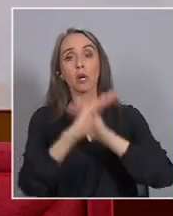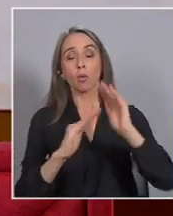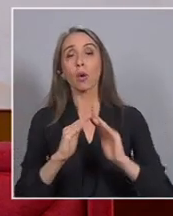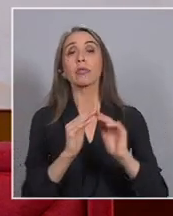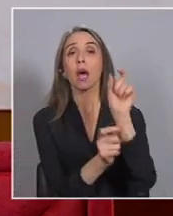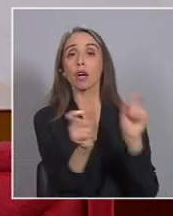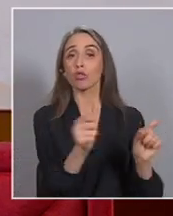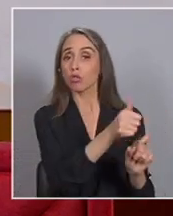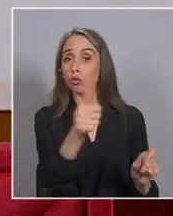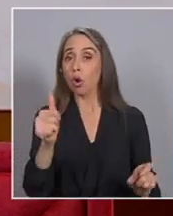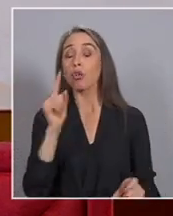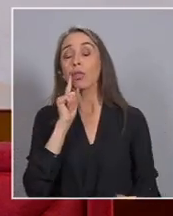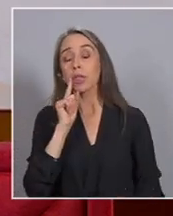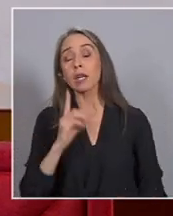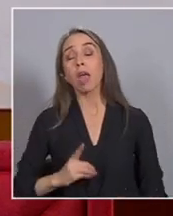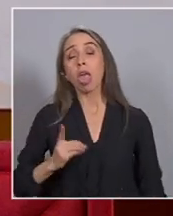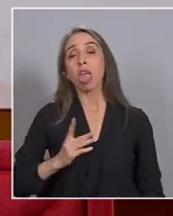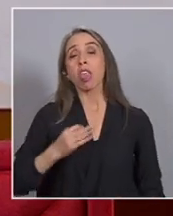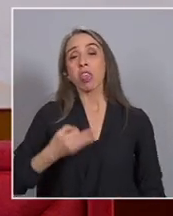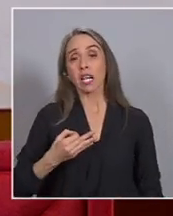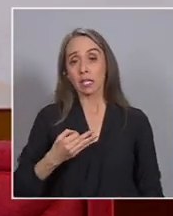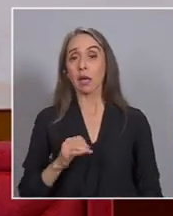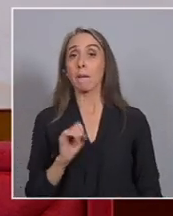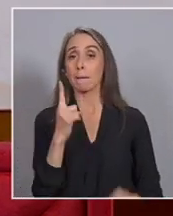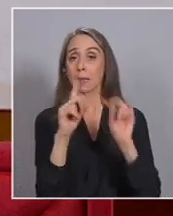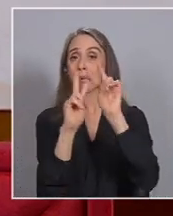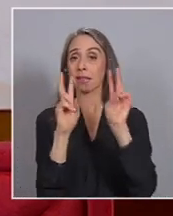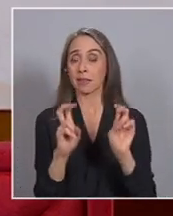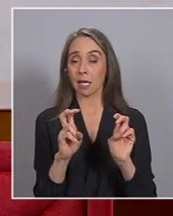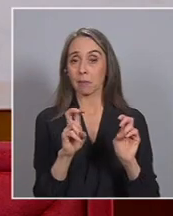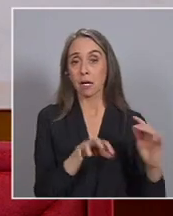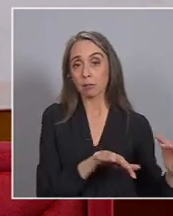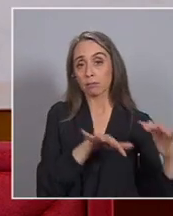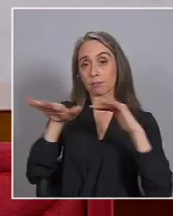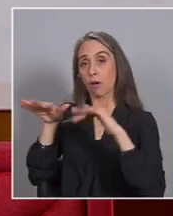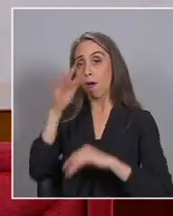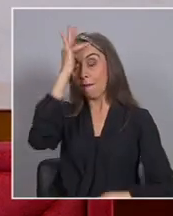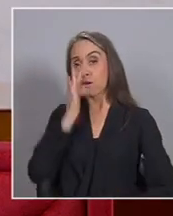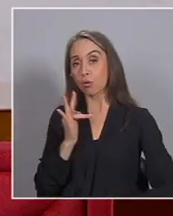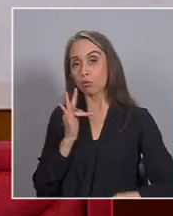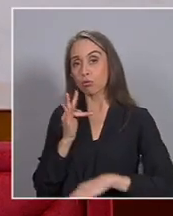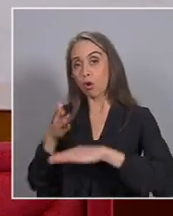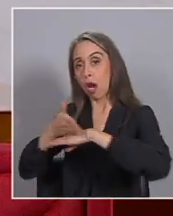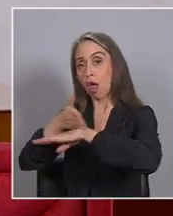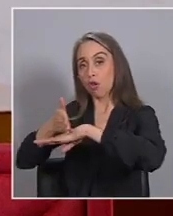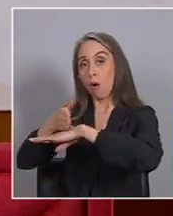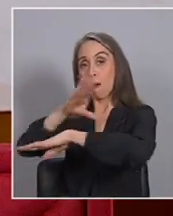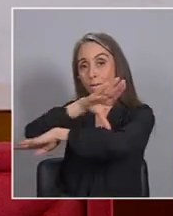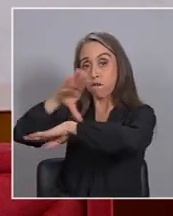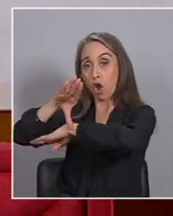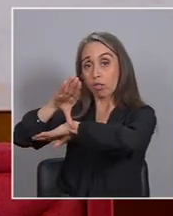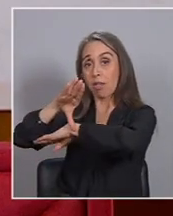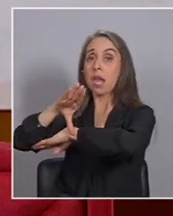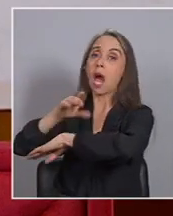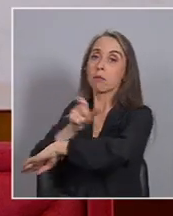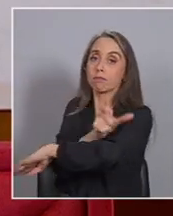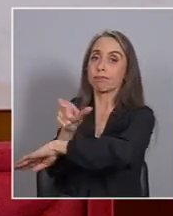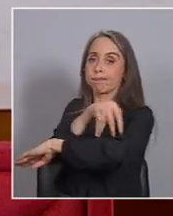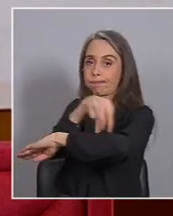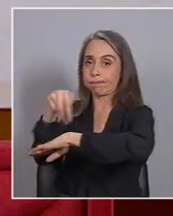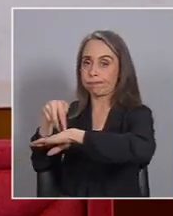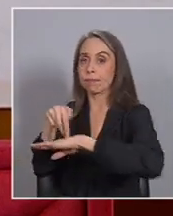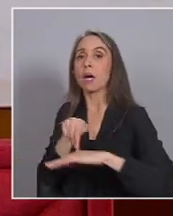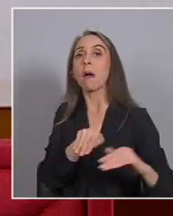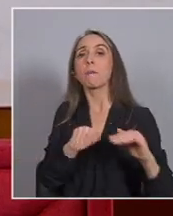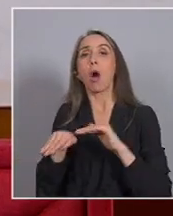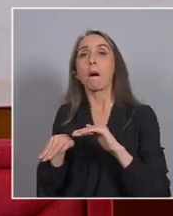la dignidad de todos. En el primer ámbito, desplegamos a las Fuerzas Armadas de la frontera para apoyar la labor de Carabineros y la PDI.